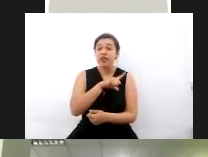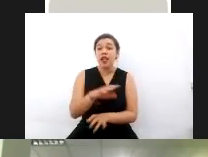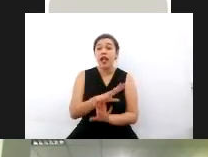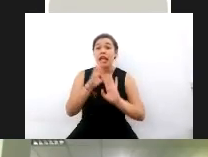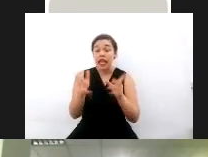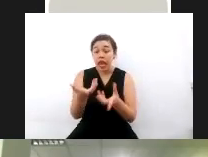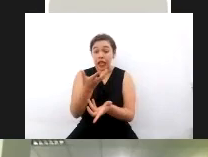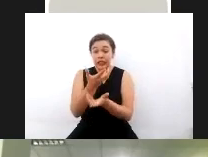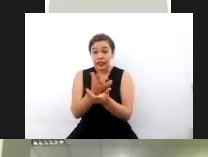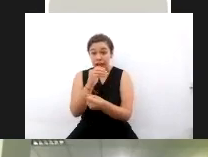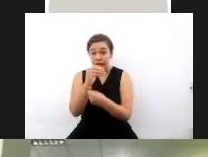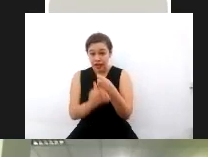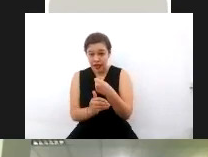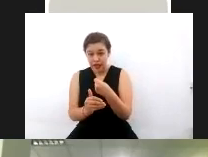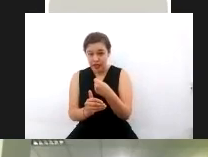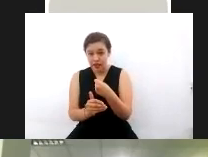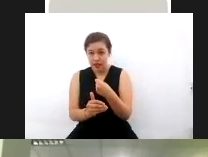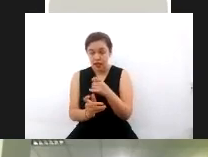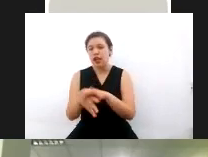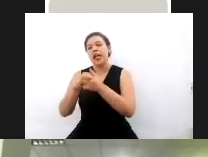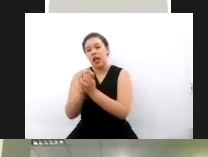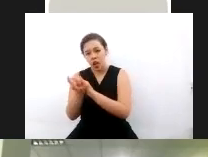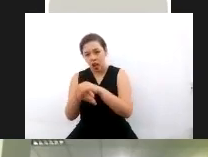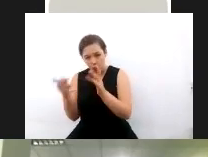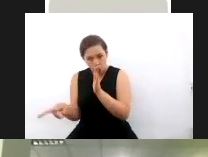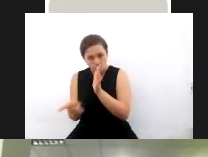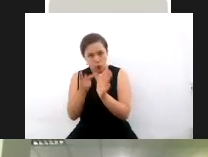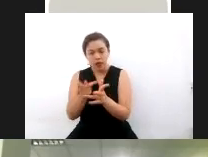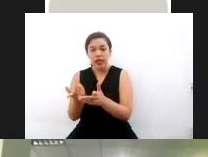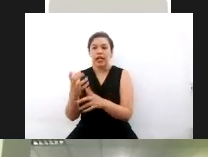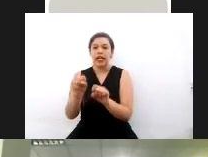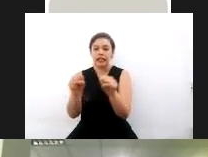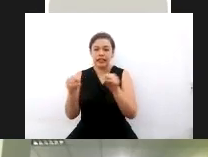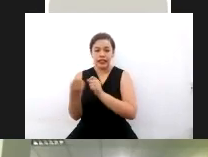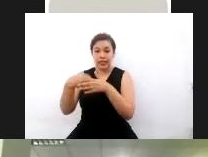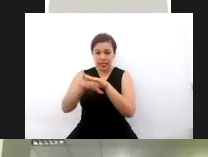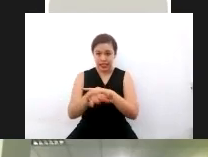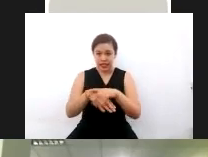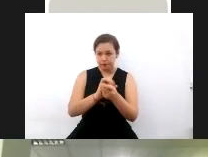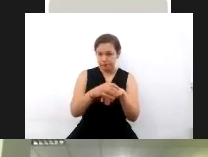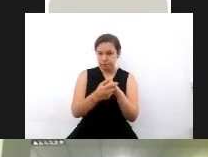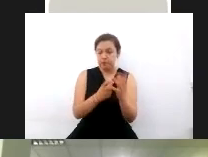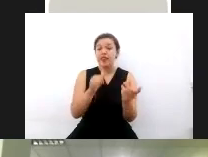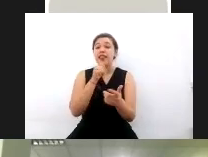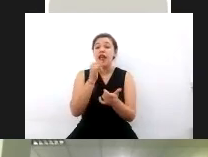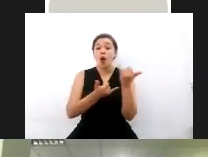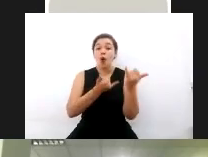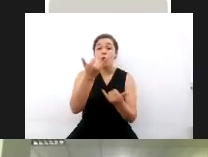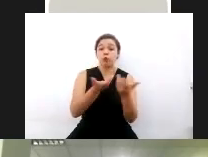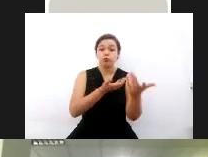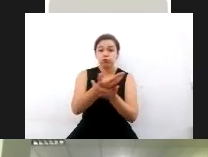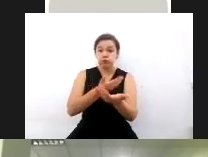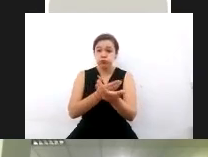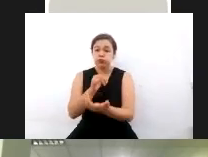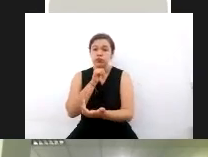del recreo, hay que volverse a lavar las manos al entrar a la sala y no compartir juguetes. Si se van a compartir, se tendrán